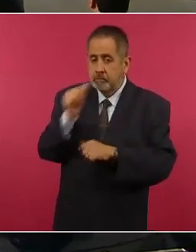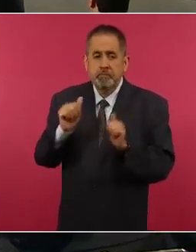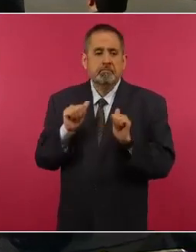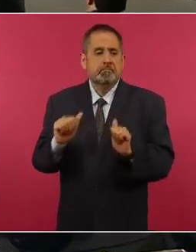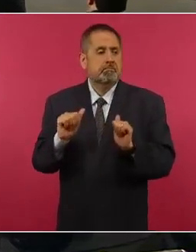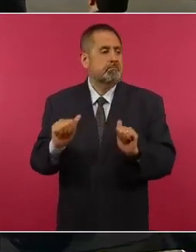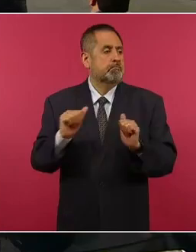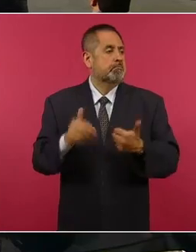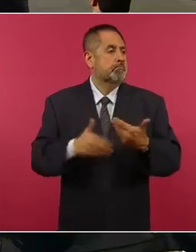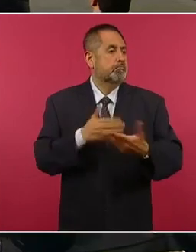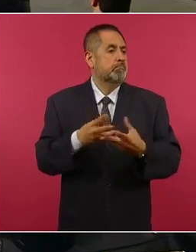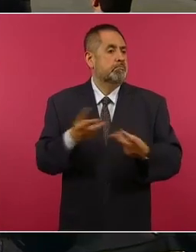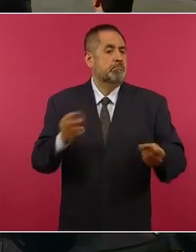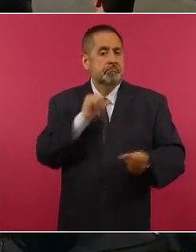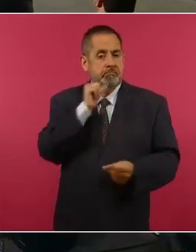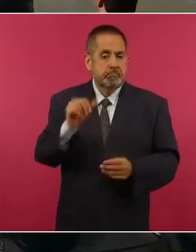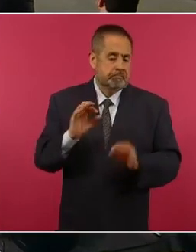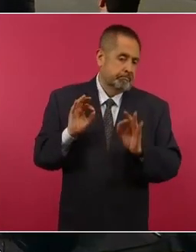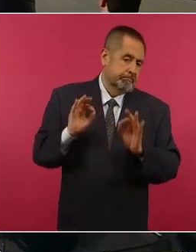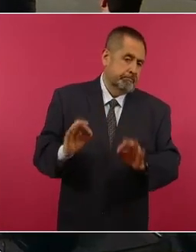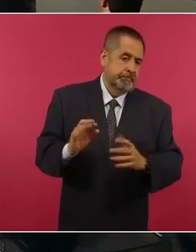fallecidos.